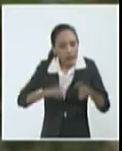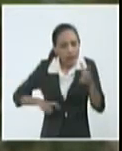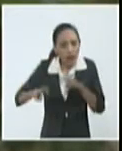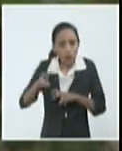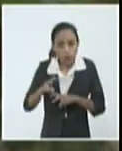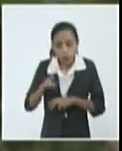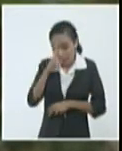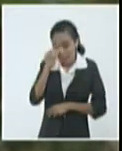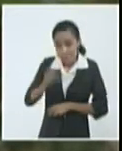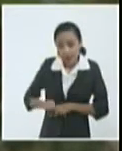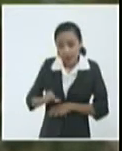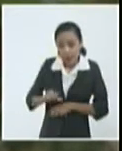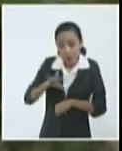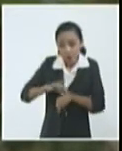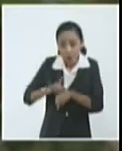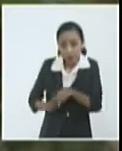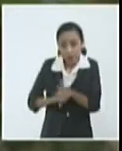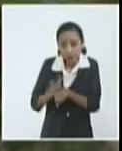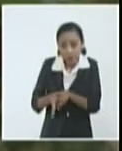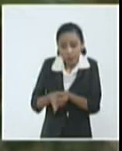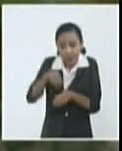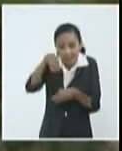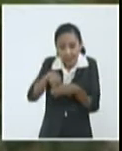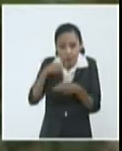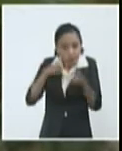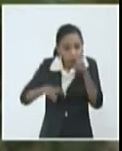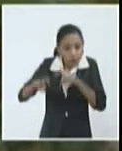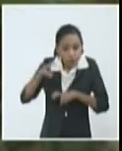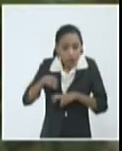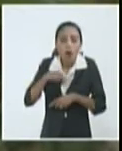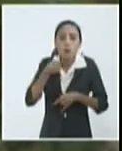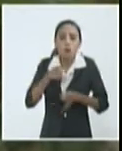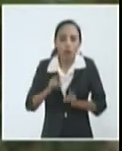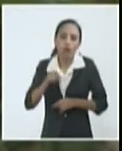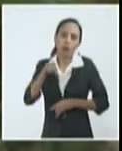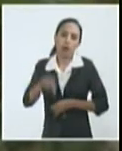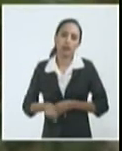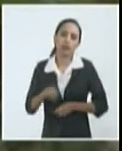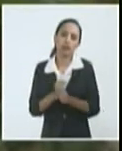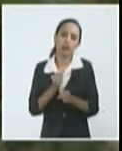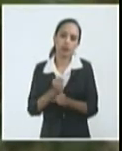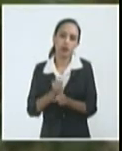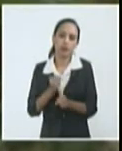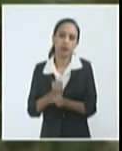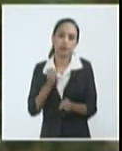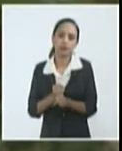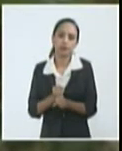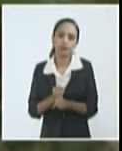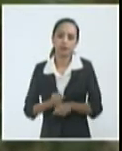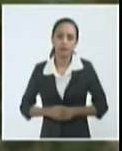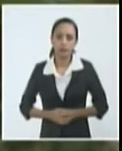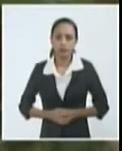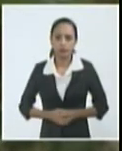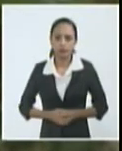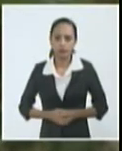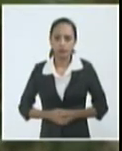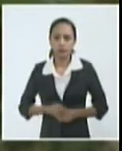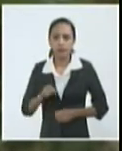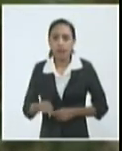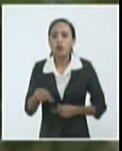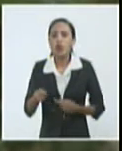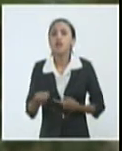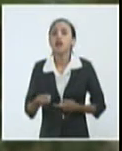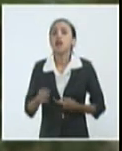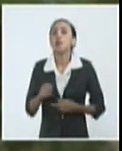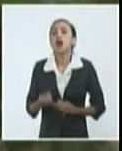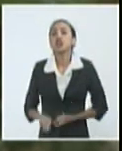médica en lo que serían sus trincheras en ese momento. Y a ellos yo creo que debemos dedicar el triunfo de la ciencia